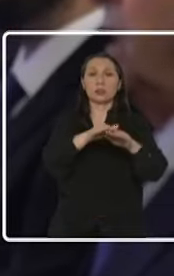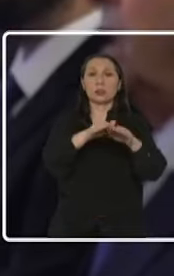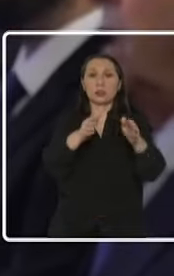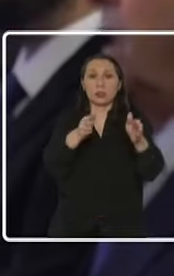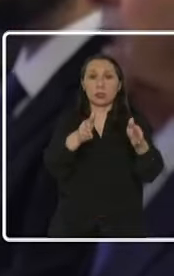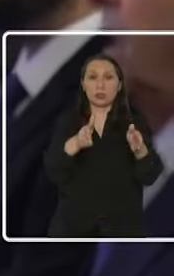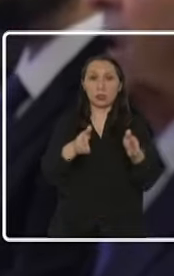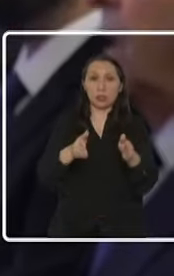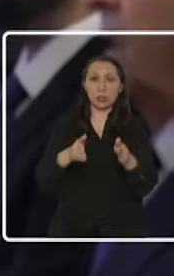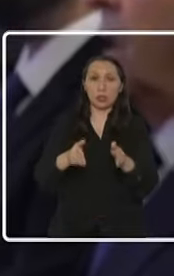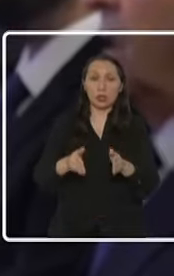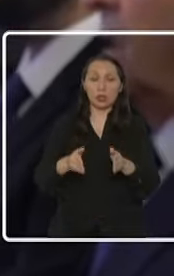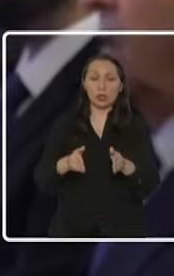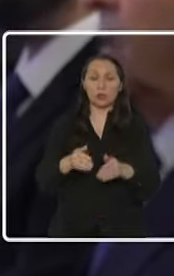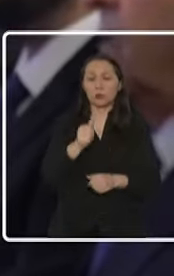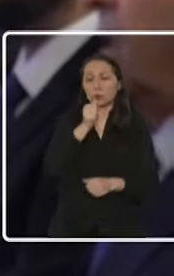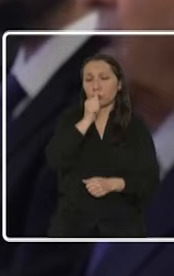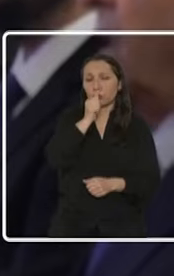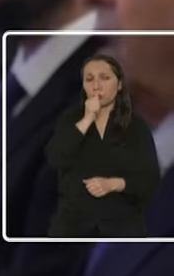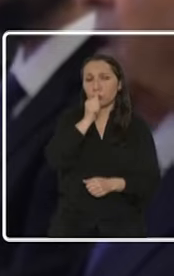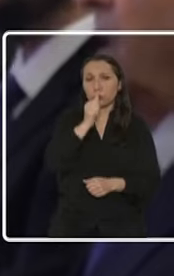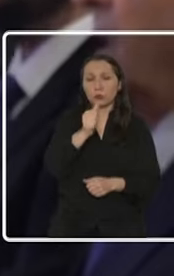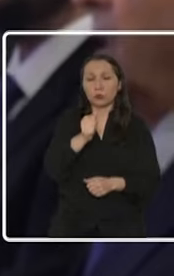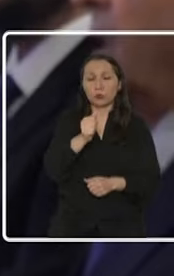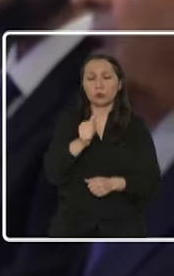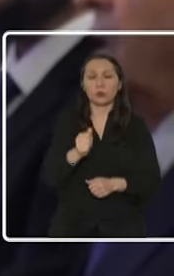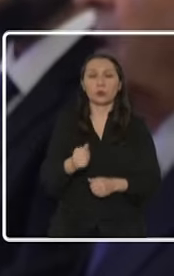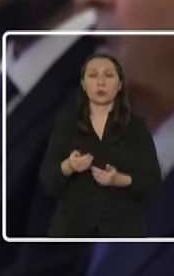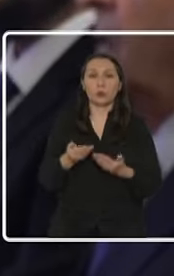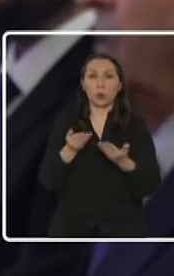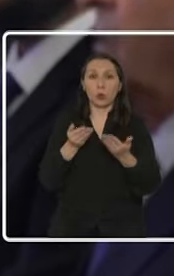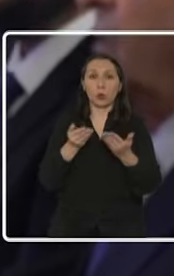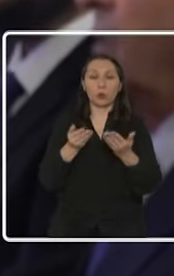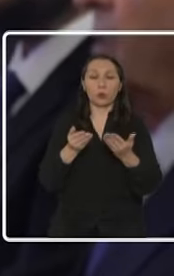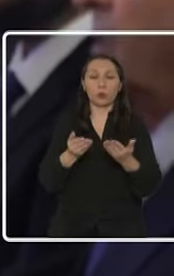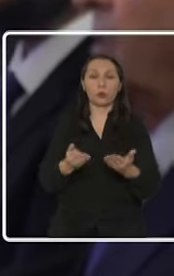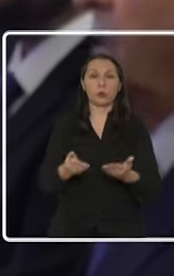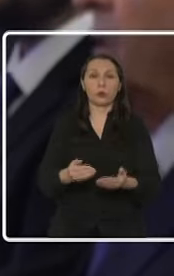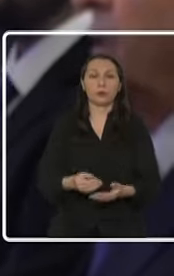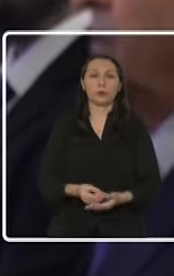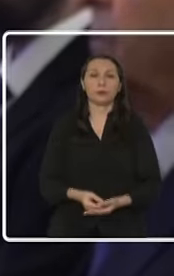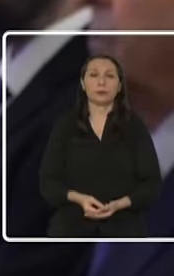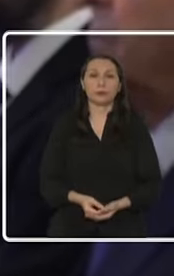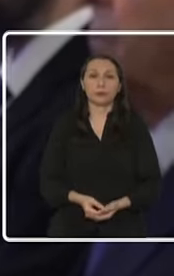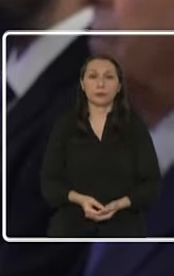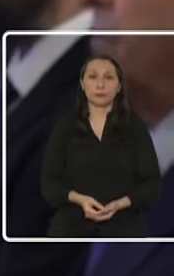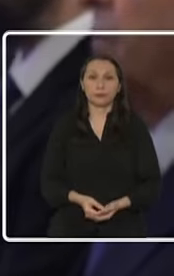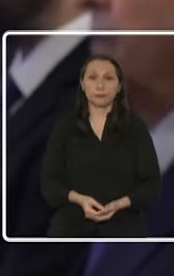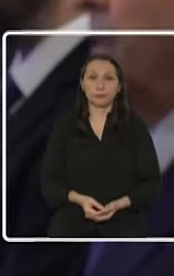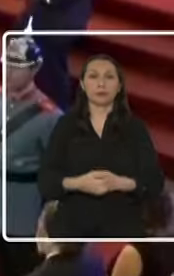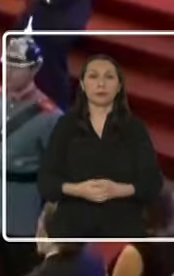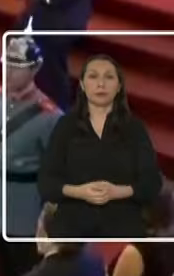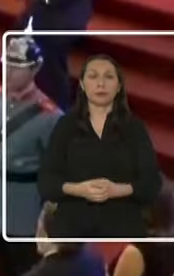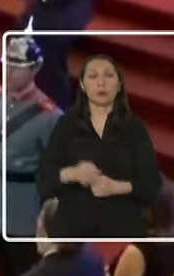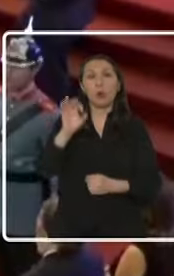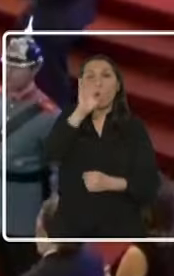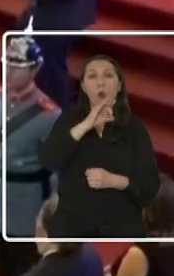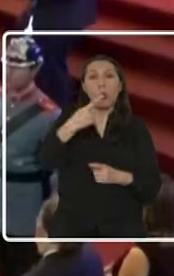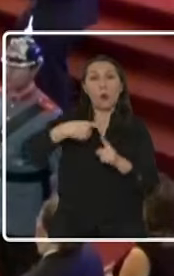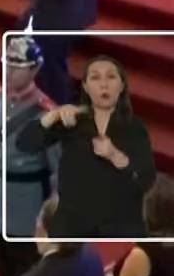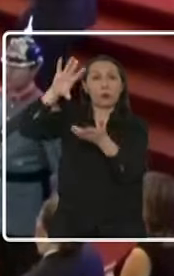cada expresidente en esta instancia tuvo un tono o compartió algo en específico muy